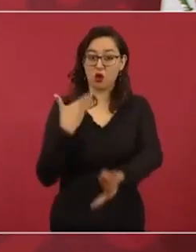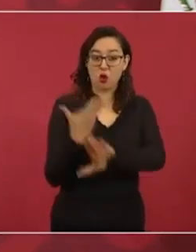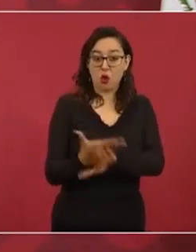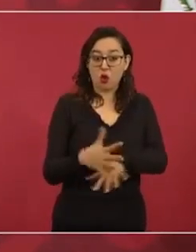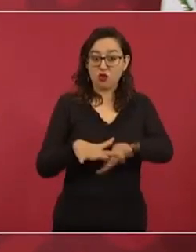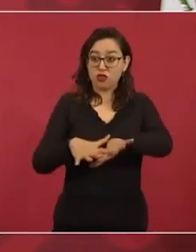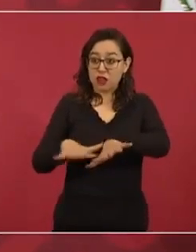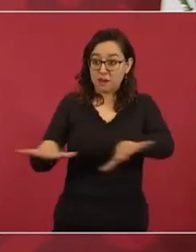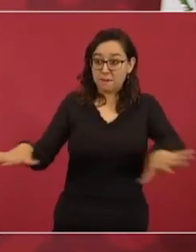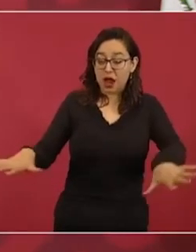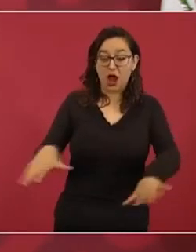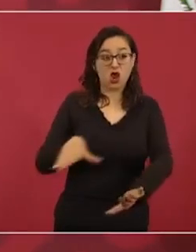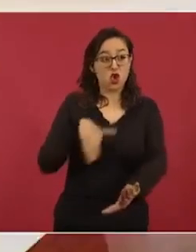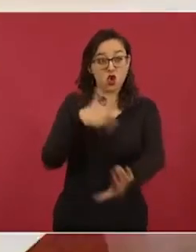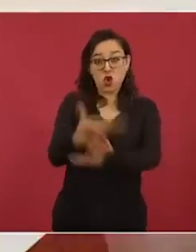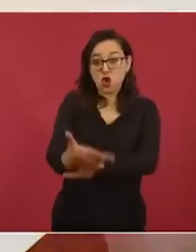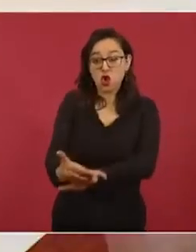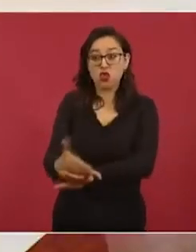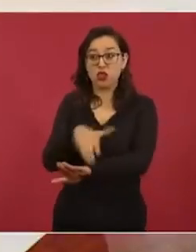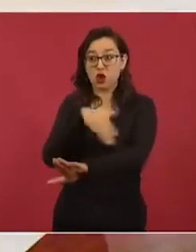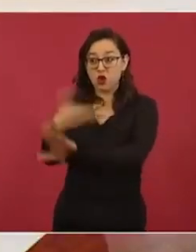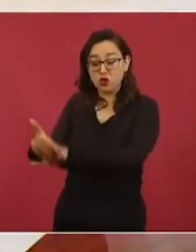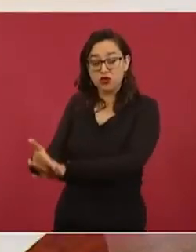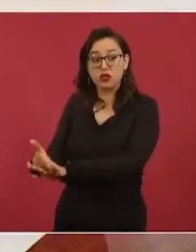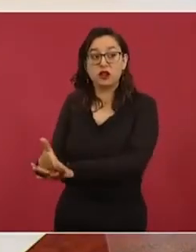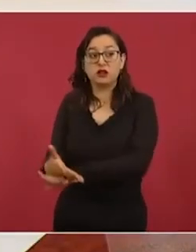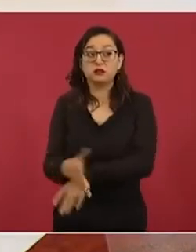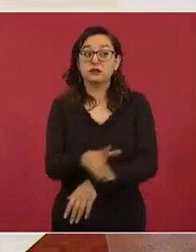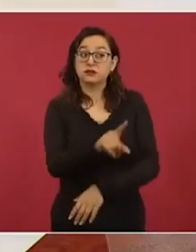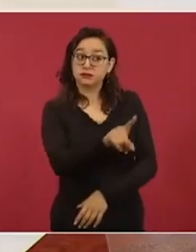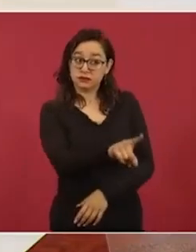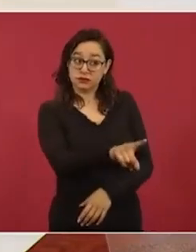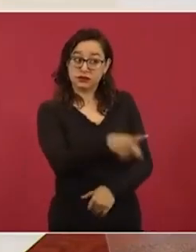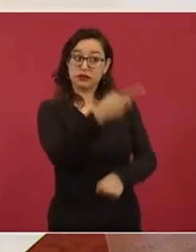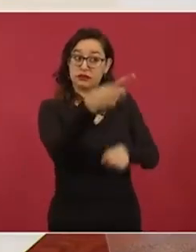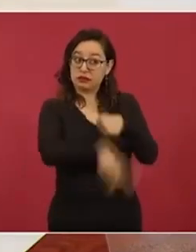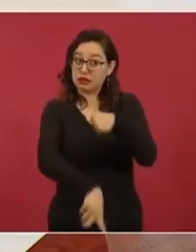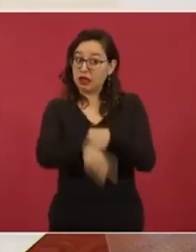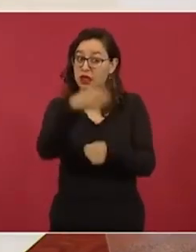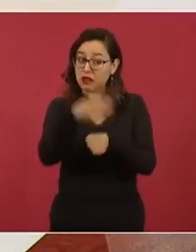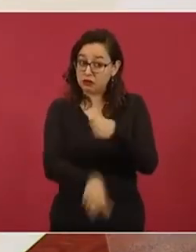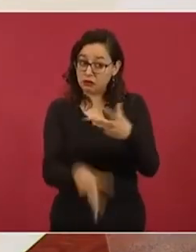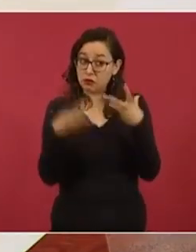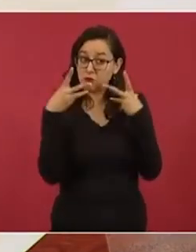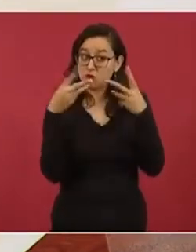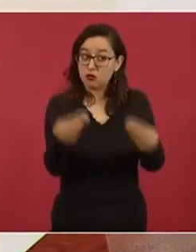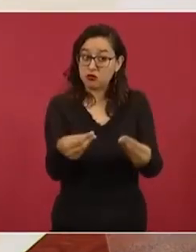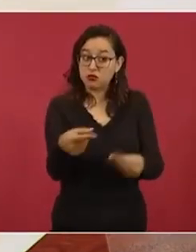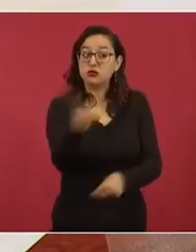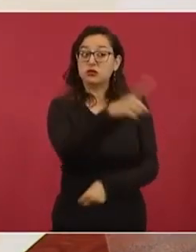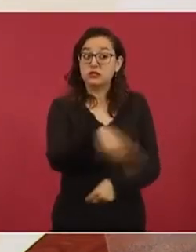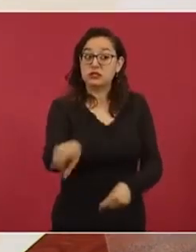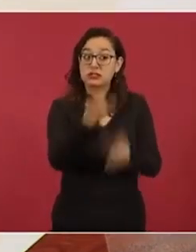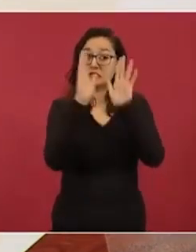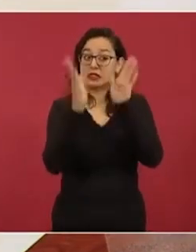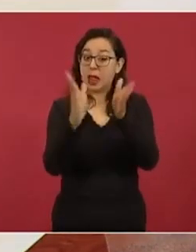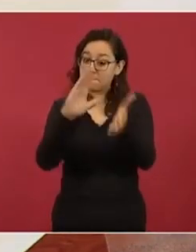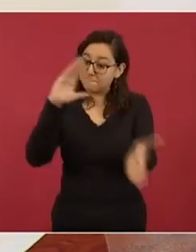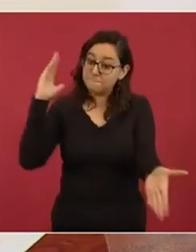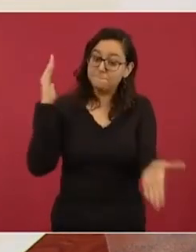lo voy a dar a conocer. Voy a hacer un video y voy a presentar una demanda en organismos internacionales